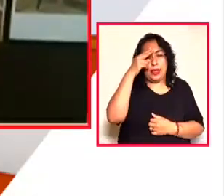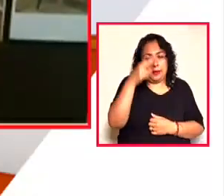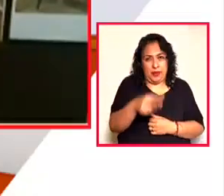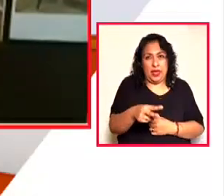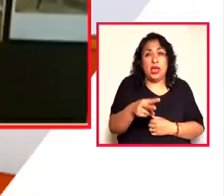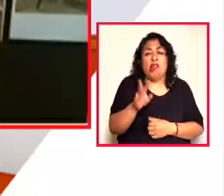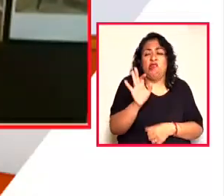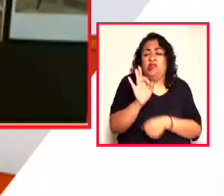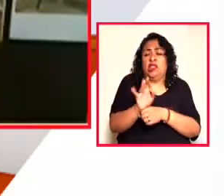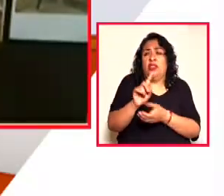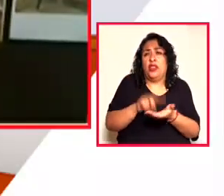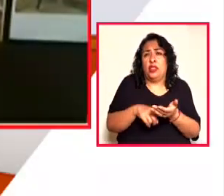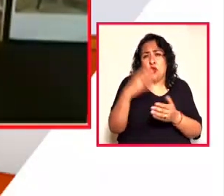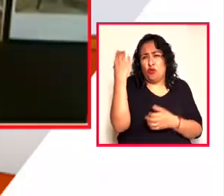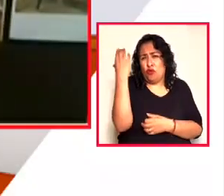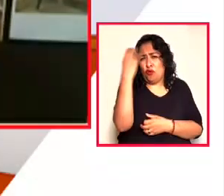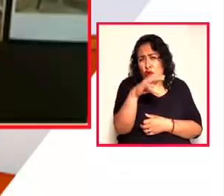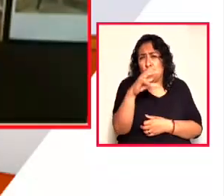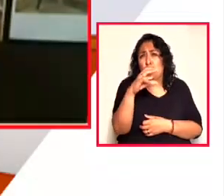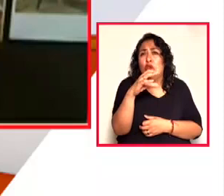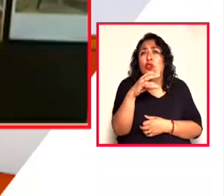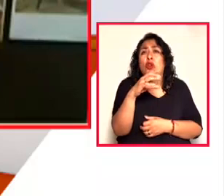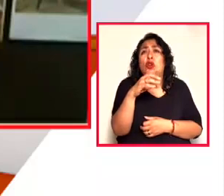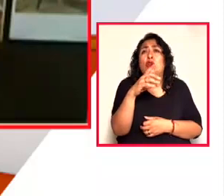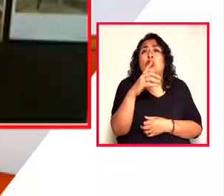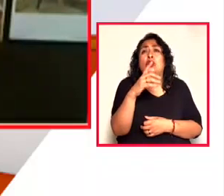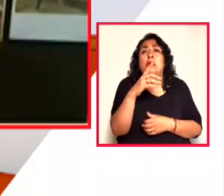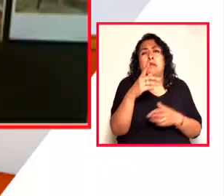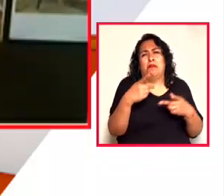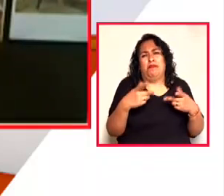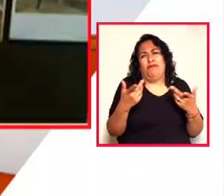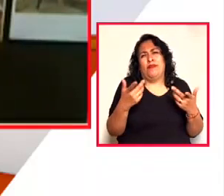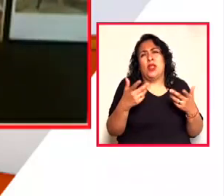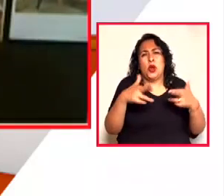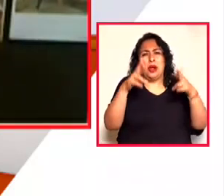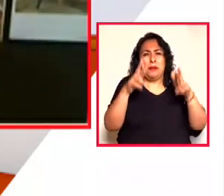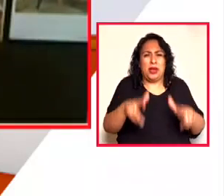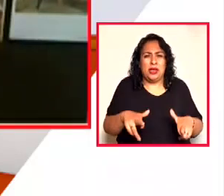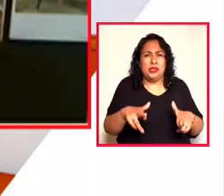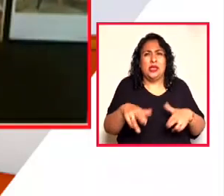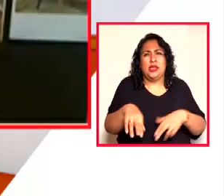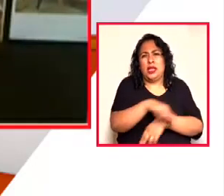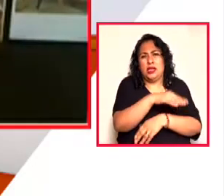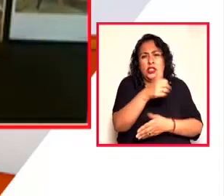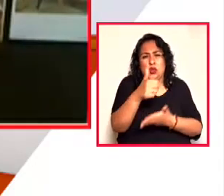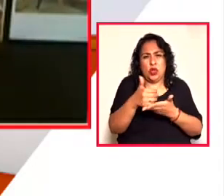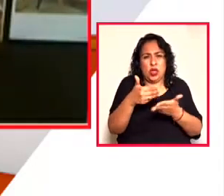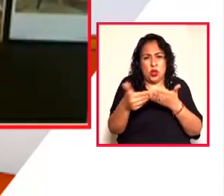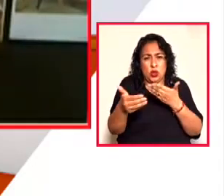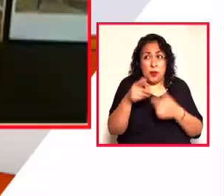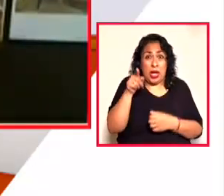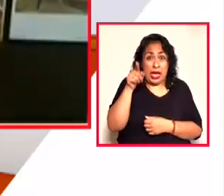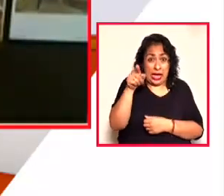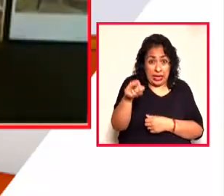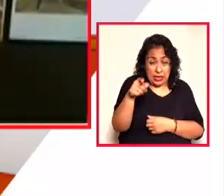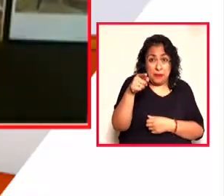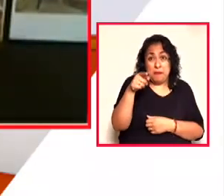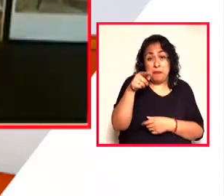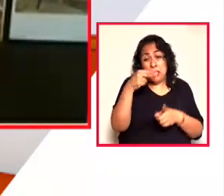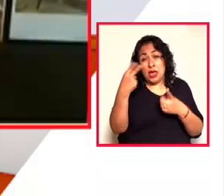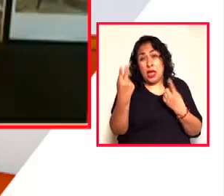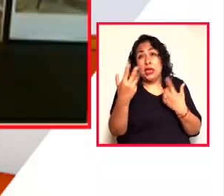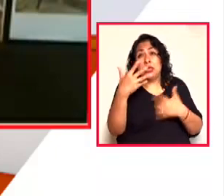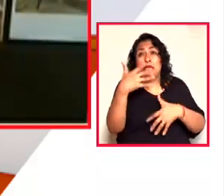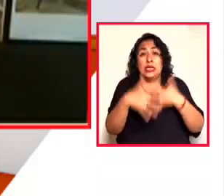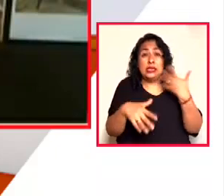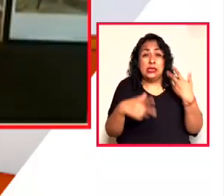resguarda una colección fotográfica de los inmuebles más representativos de la arquitectura chilena contemporánea. Allí, con la mirada de 15 fotógrafos